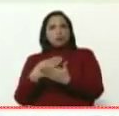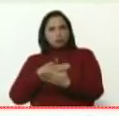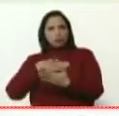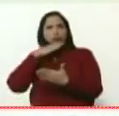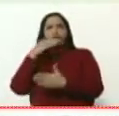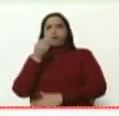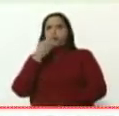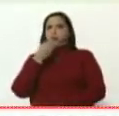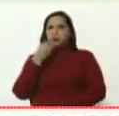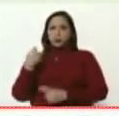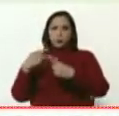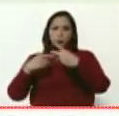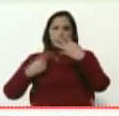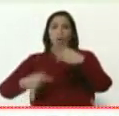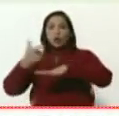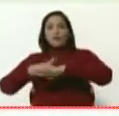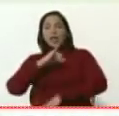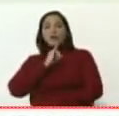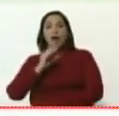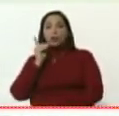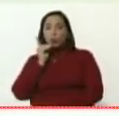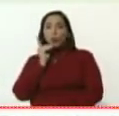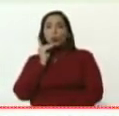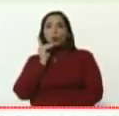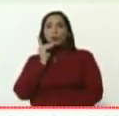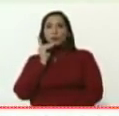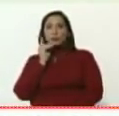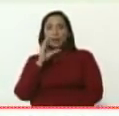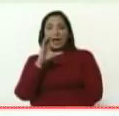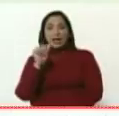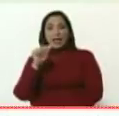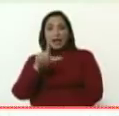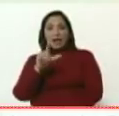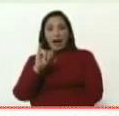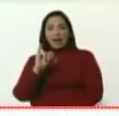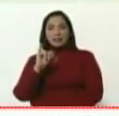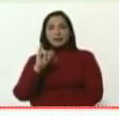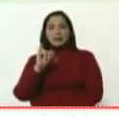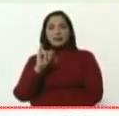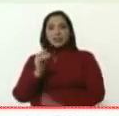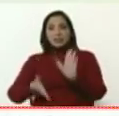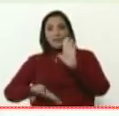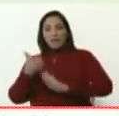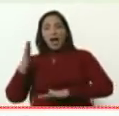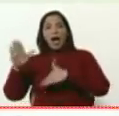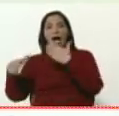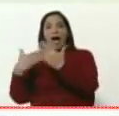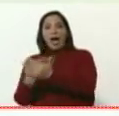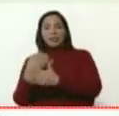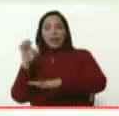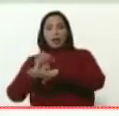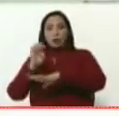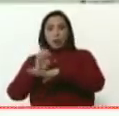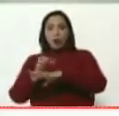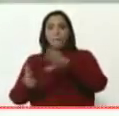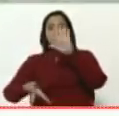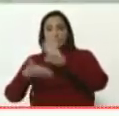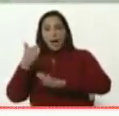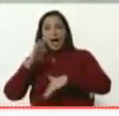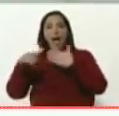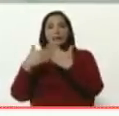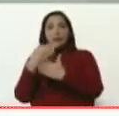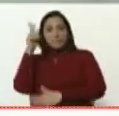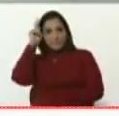el gobierno de Iván Duque, y de Cali se dirigen hacia Ecuador, van a Perú, en